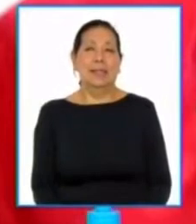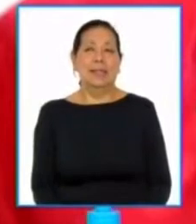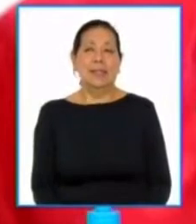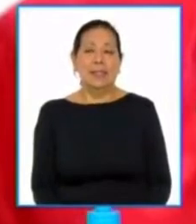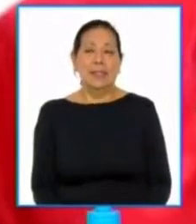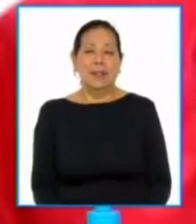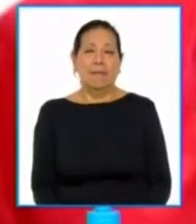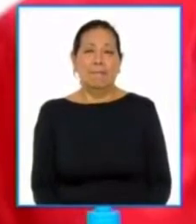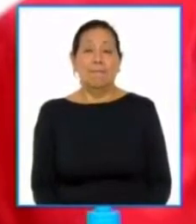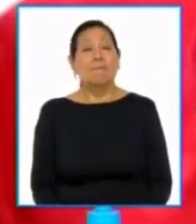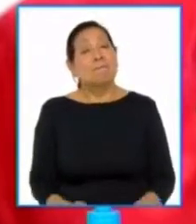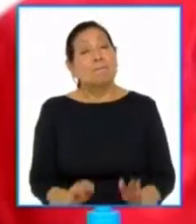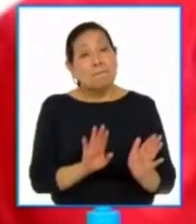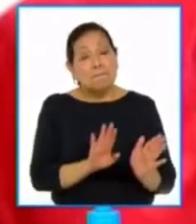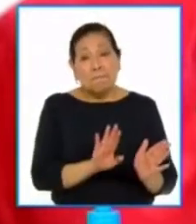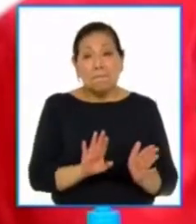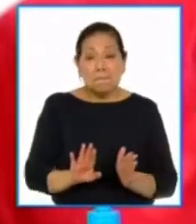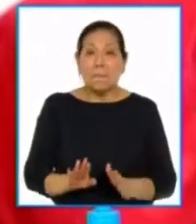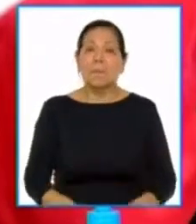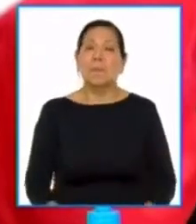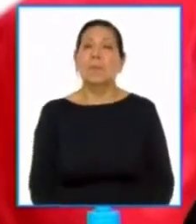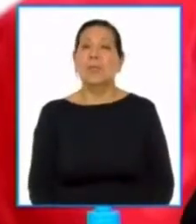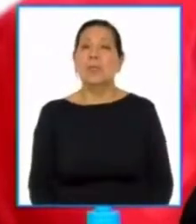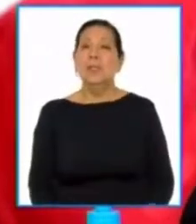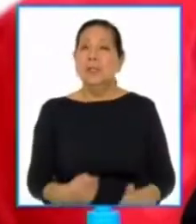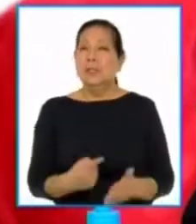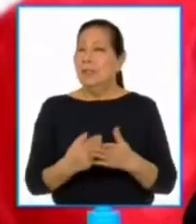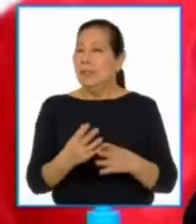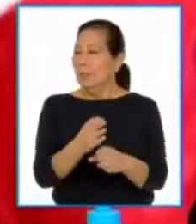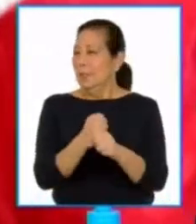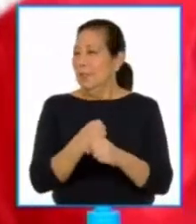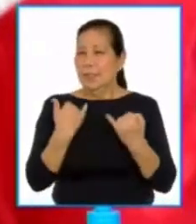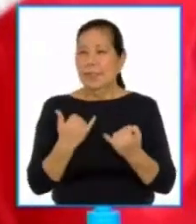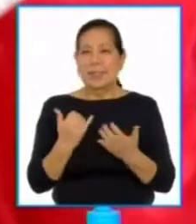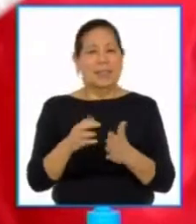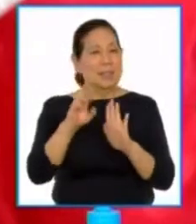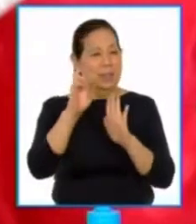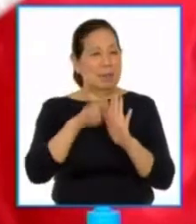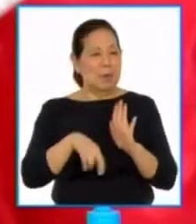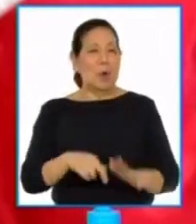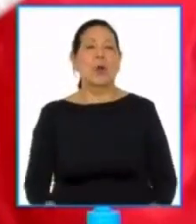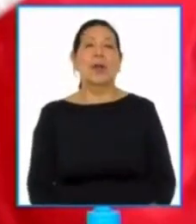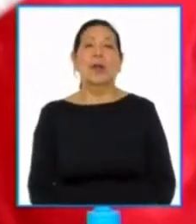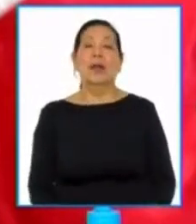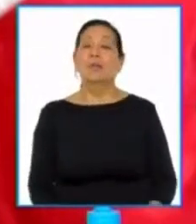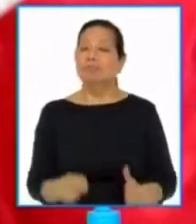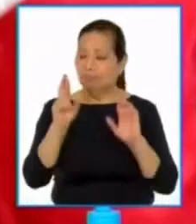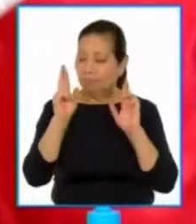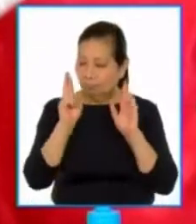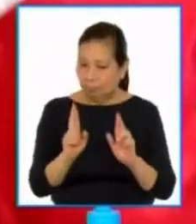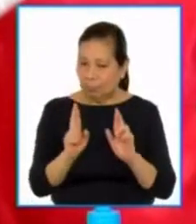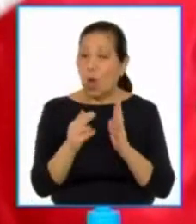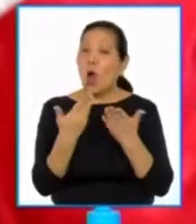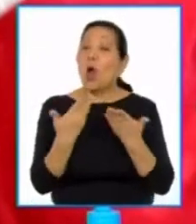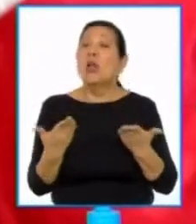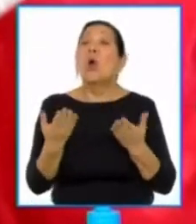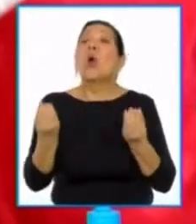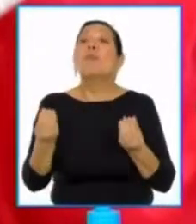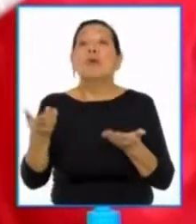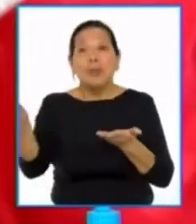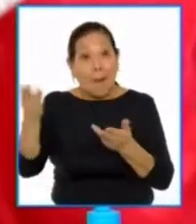Y, obviamente, los que se sometan a este programa deben cumplir con ciertas